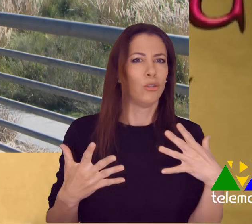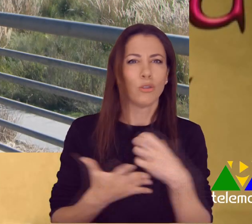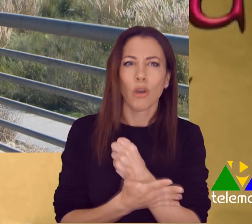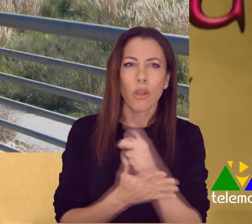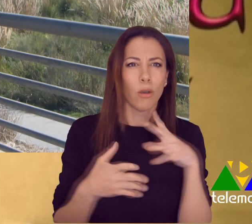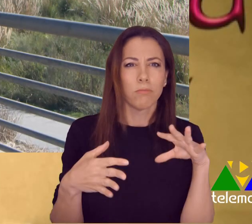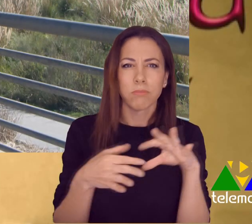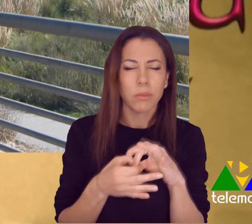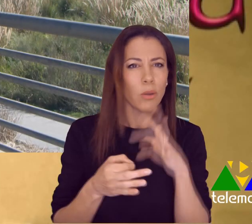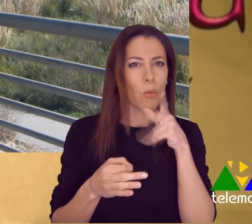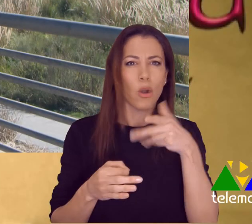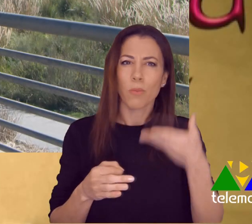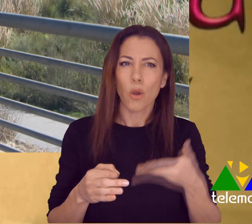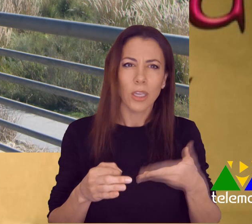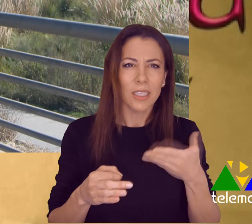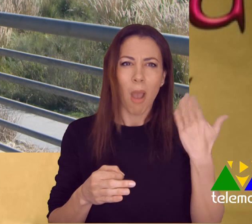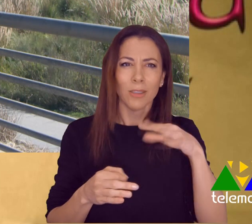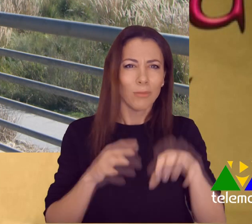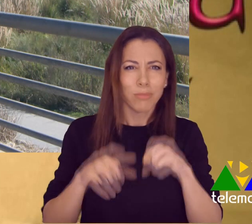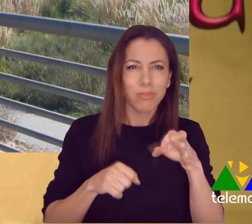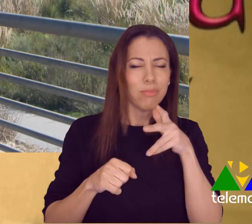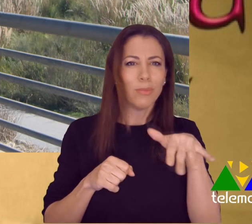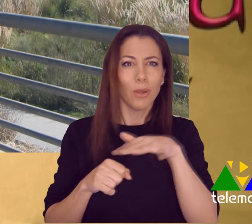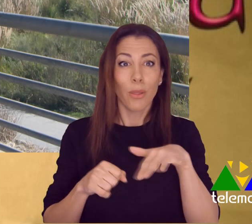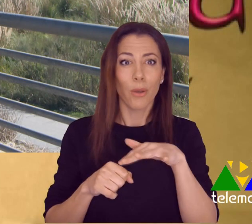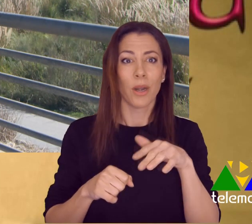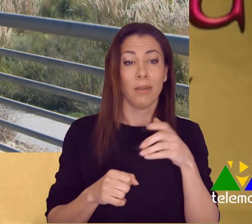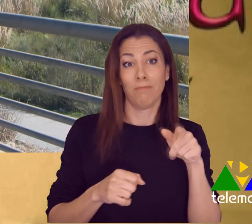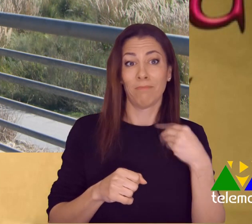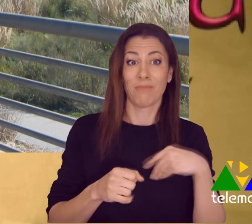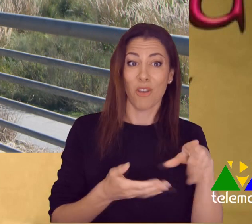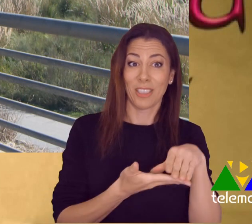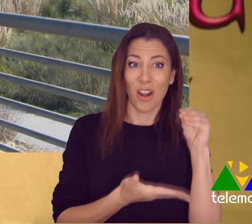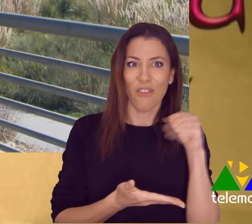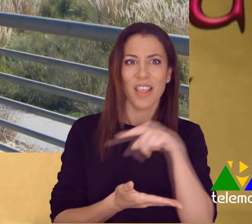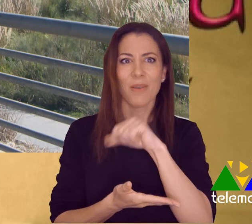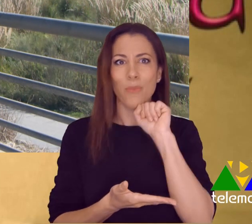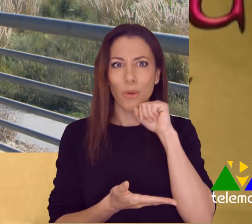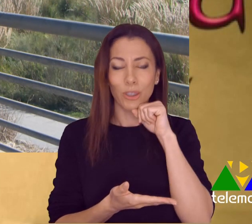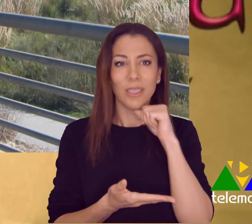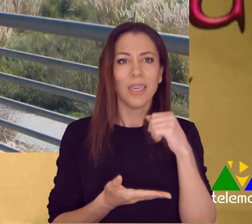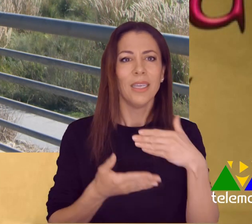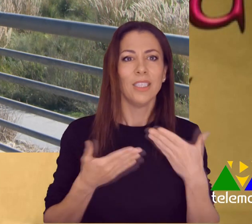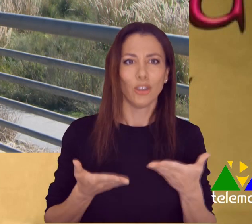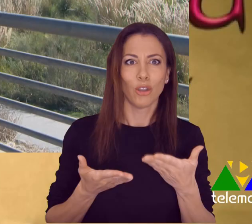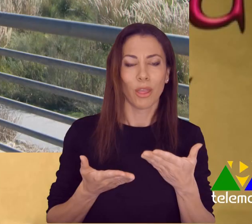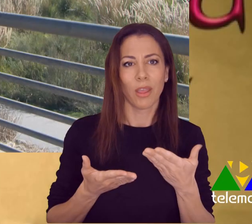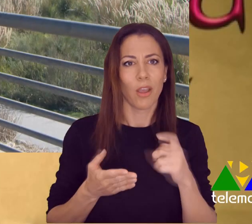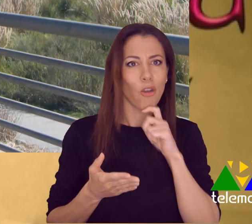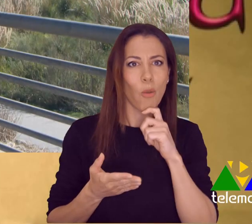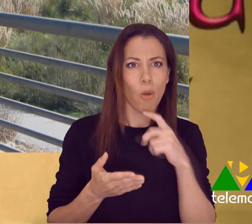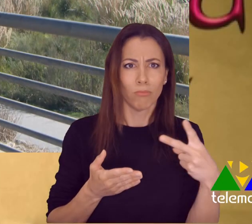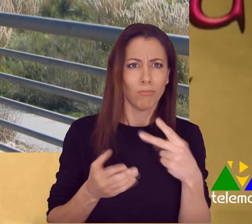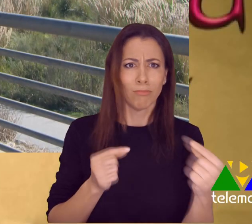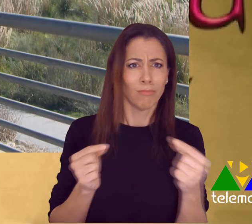esos litigios importantísimos con el río Guadalfeo entre Salobreña y Motril, que se erigía, ¿no?, como